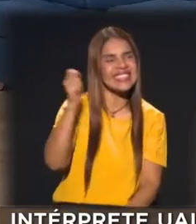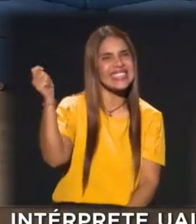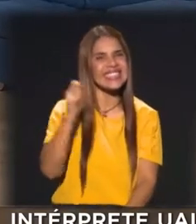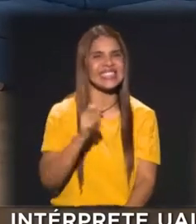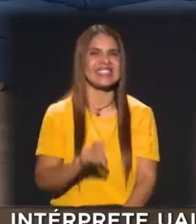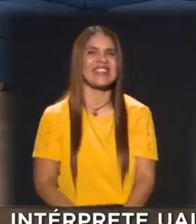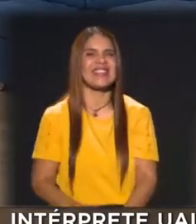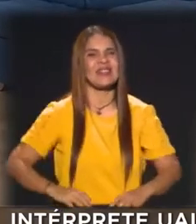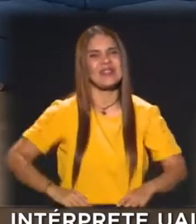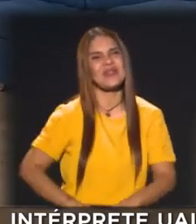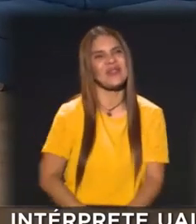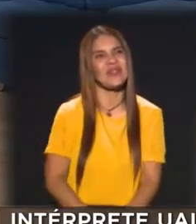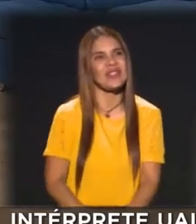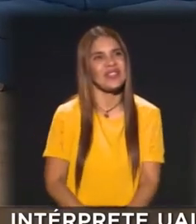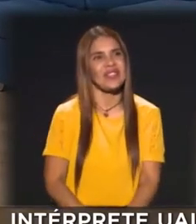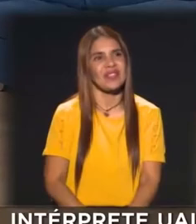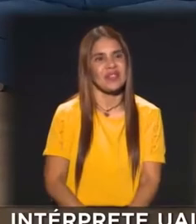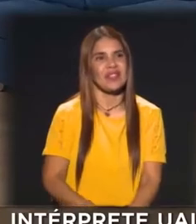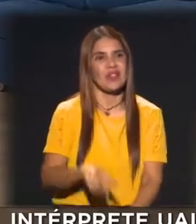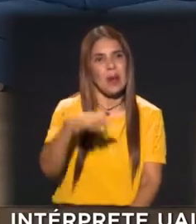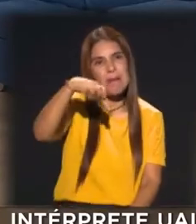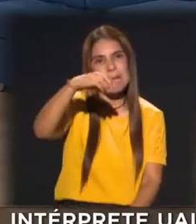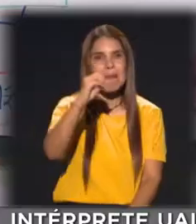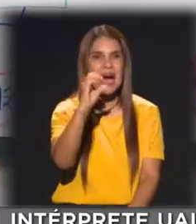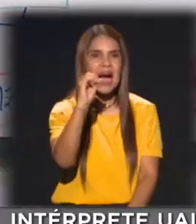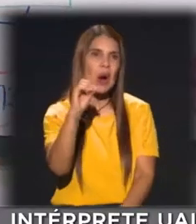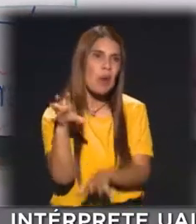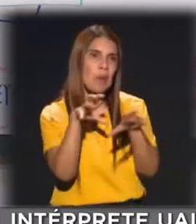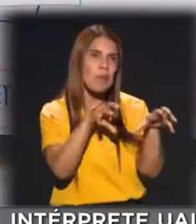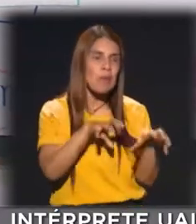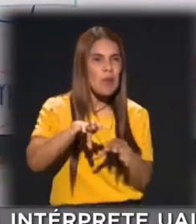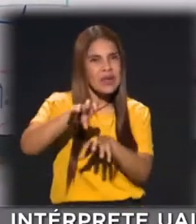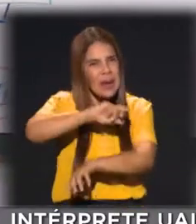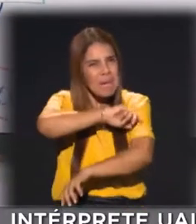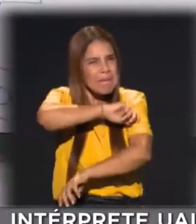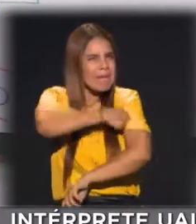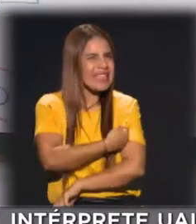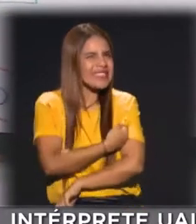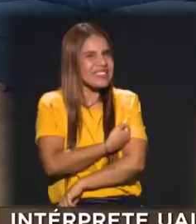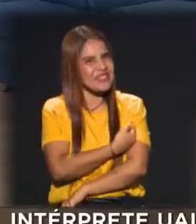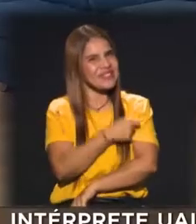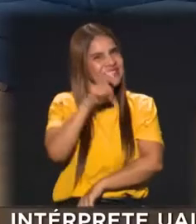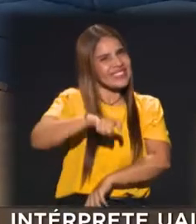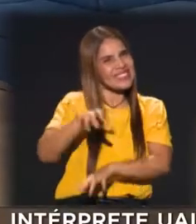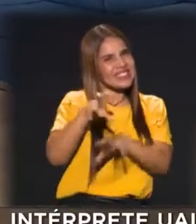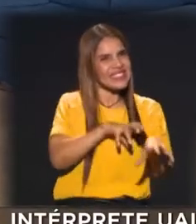tolón, tolón. Y Pao mueve, le pega un pellizco.